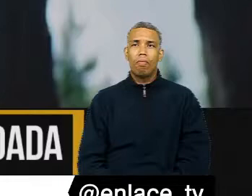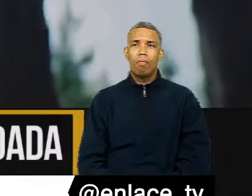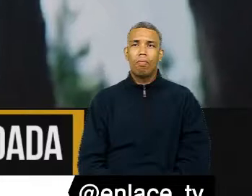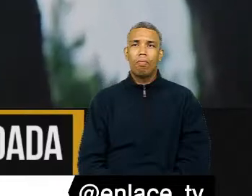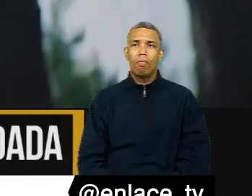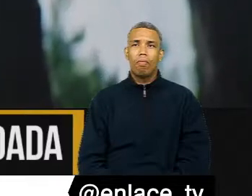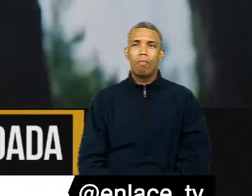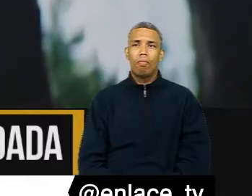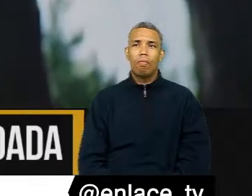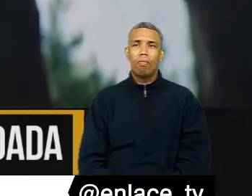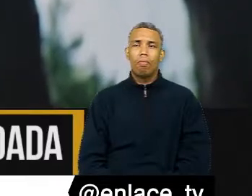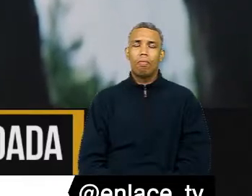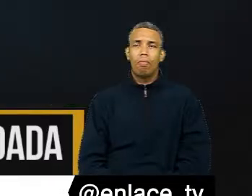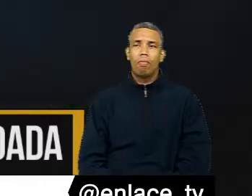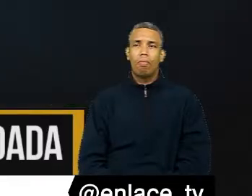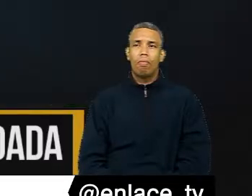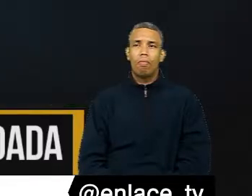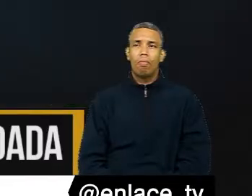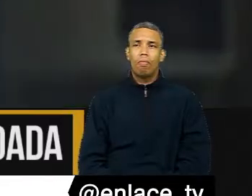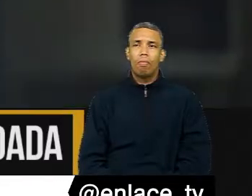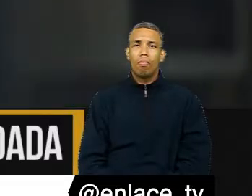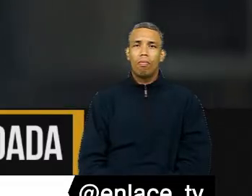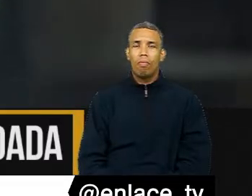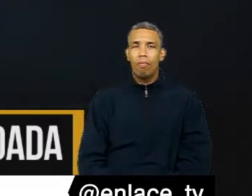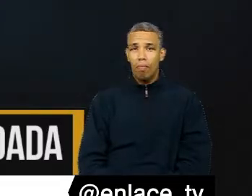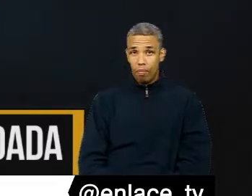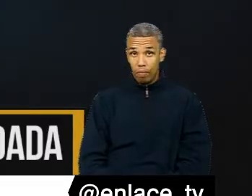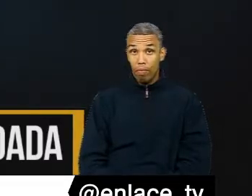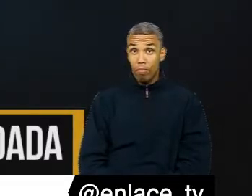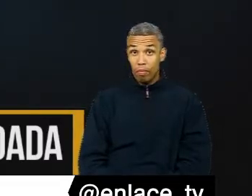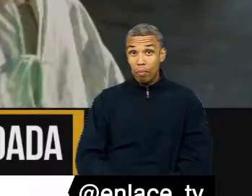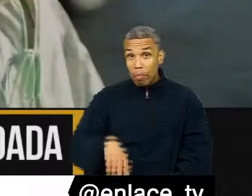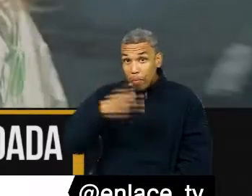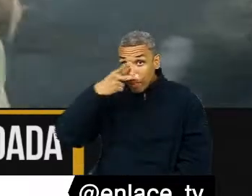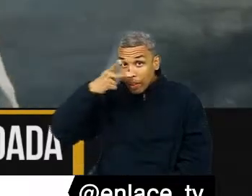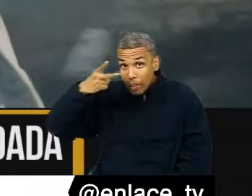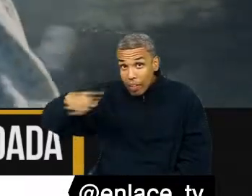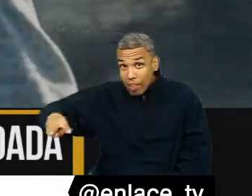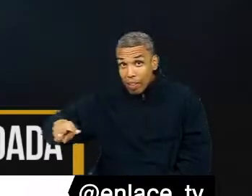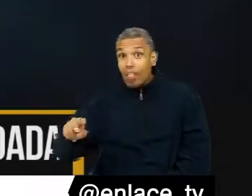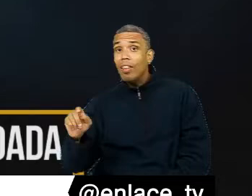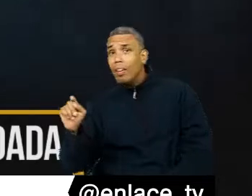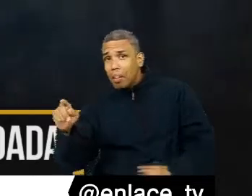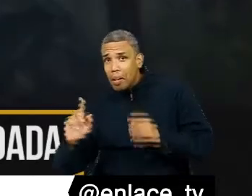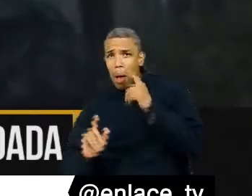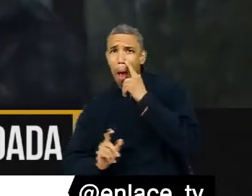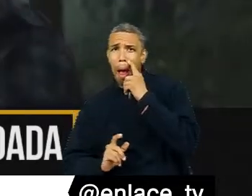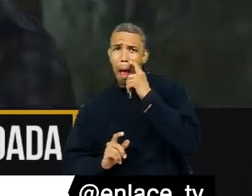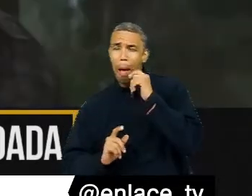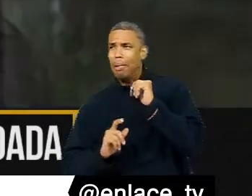Para su hija Grace, que trabaja como guardabosques, estas historias son apenas relatos fantásticos.